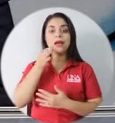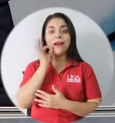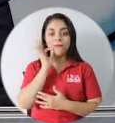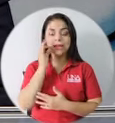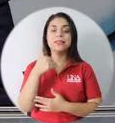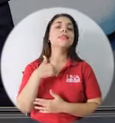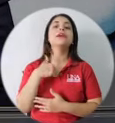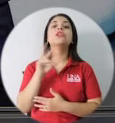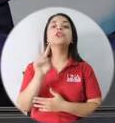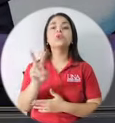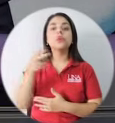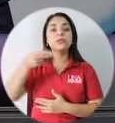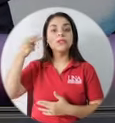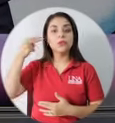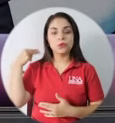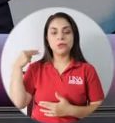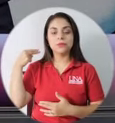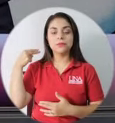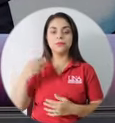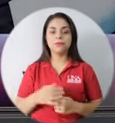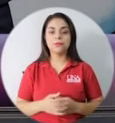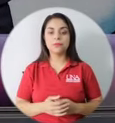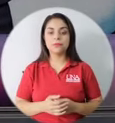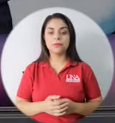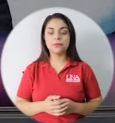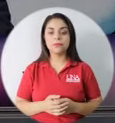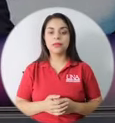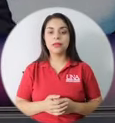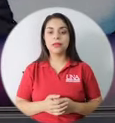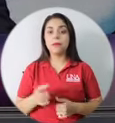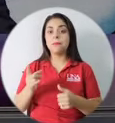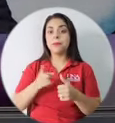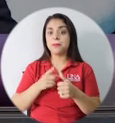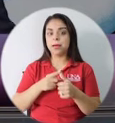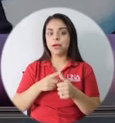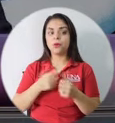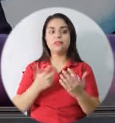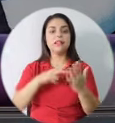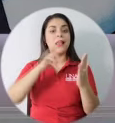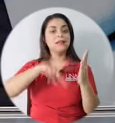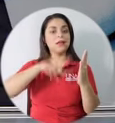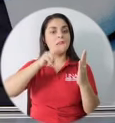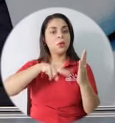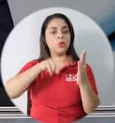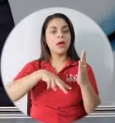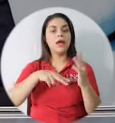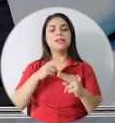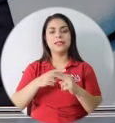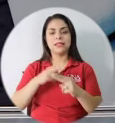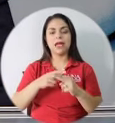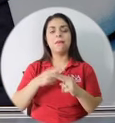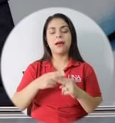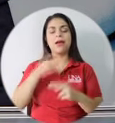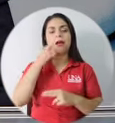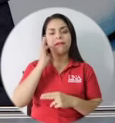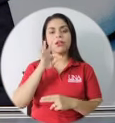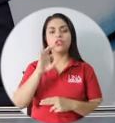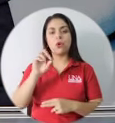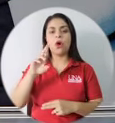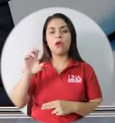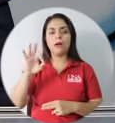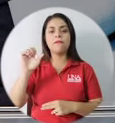historias, ¿verdad? Originalmente, en la literatura, o tal como se ha denominado en Costa Rica, era café torrefacto,